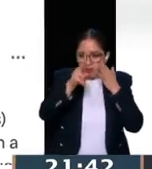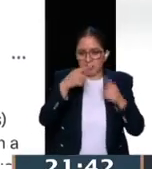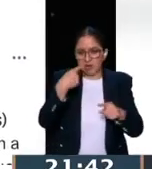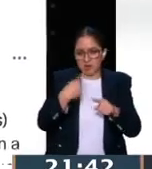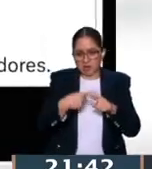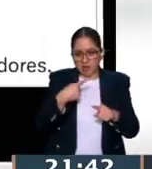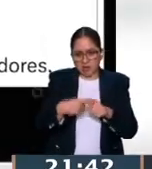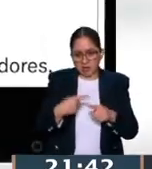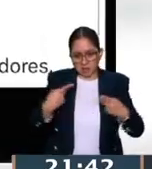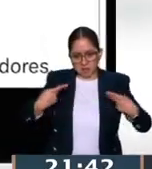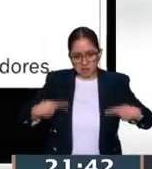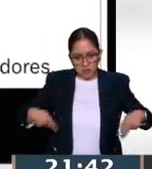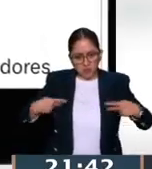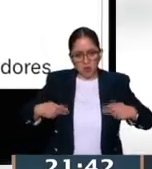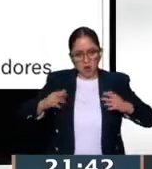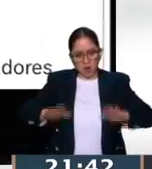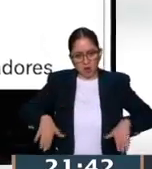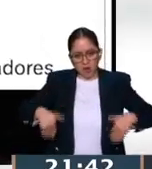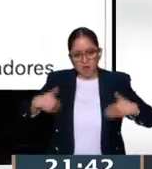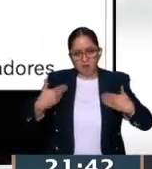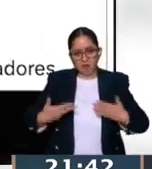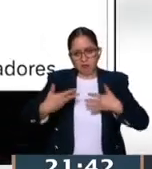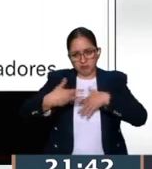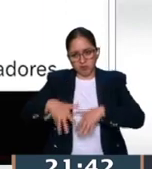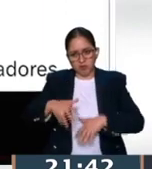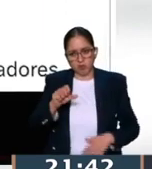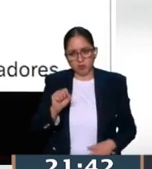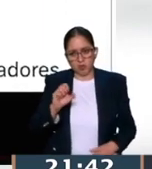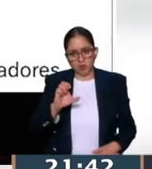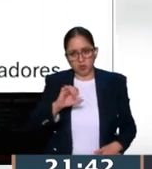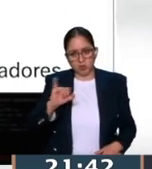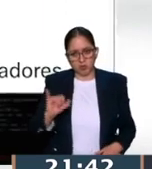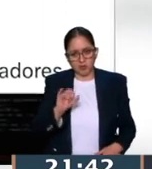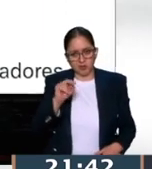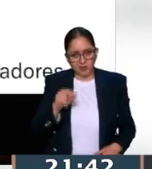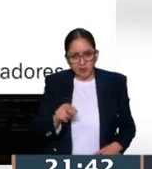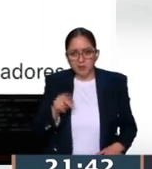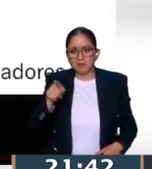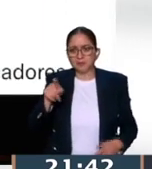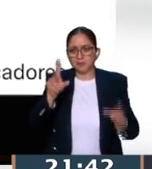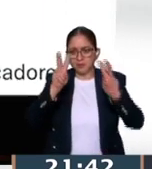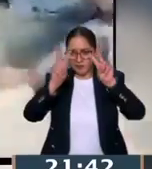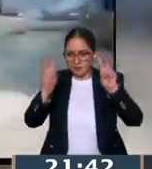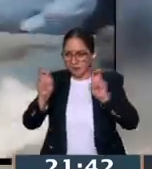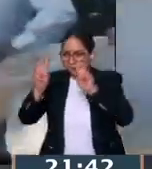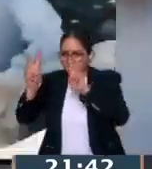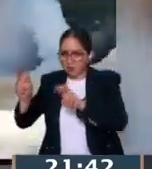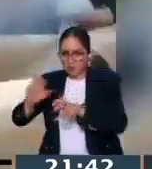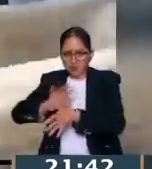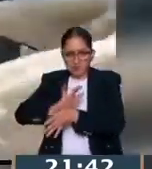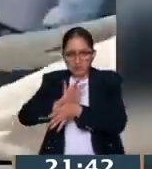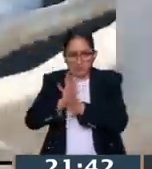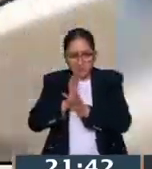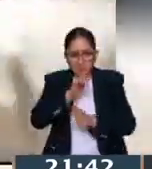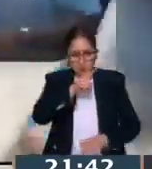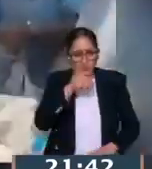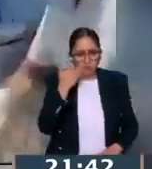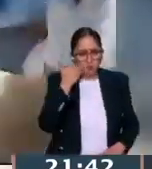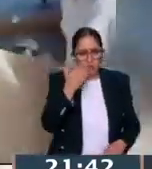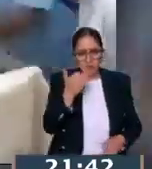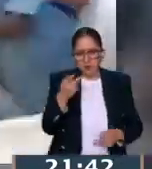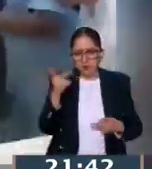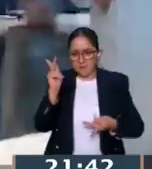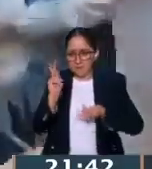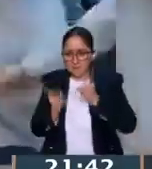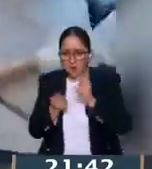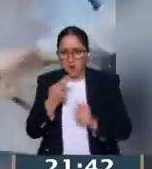quienes protestaban afuera de la Suprema Corte, los términos discriminatorios estuvieron presentes en las